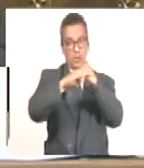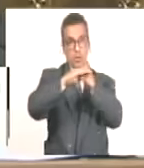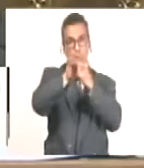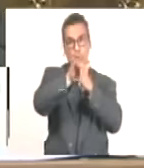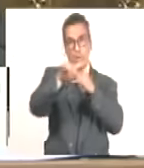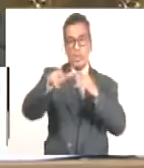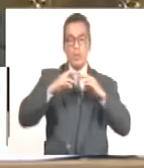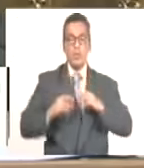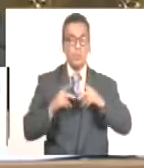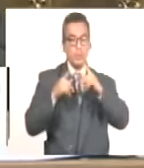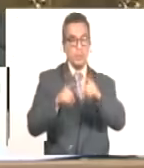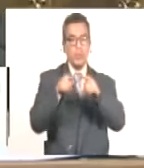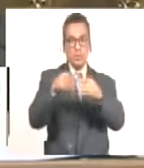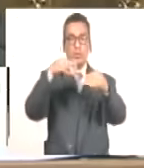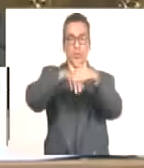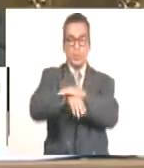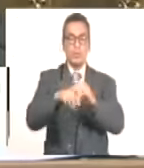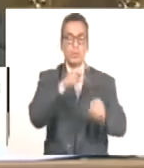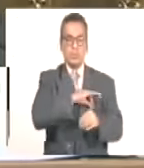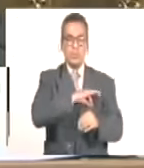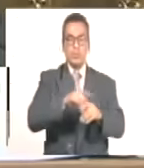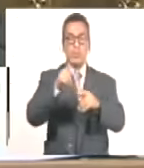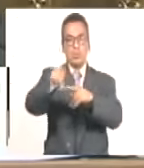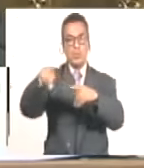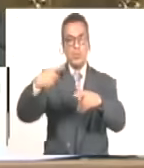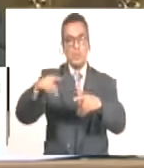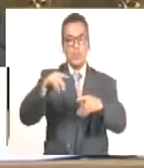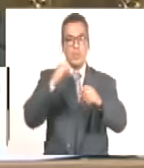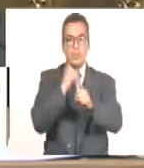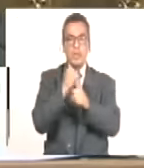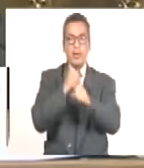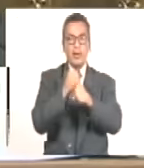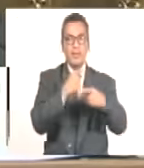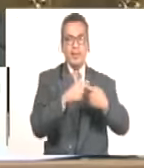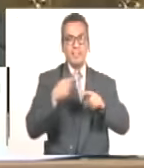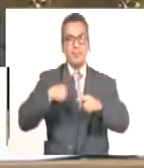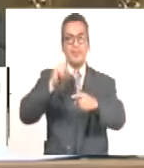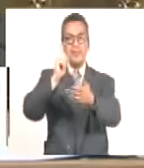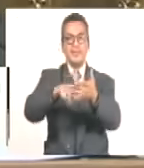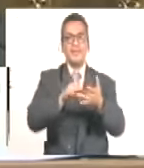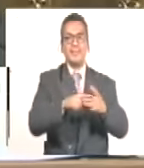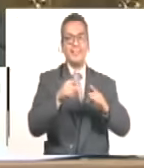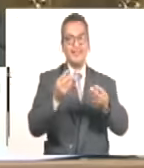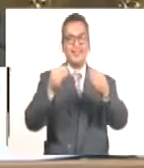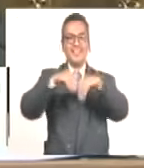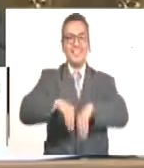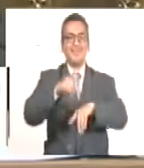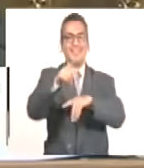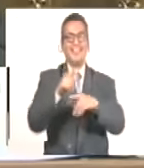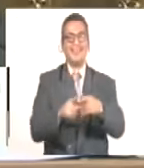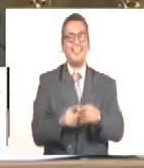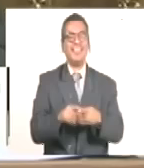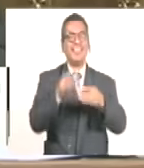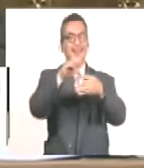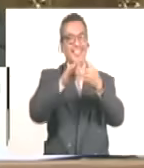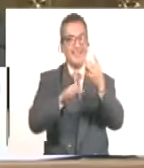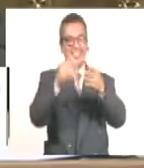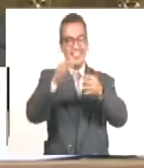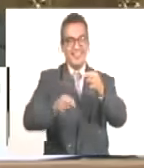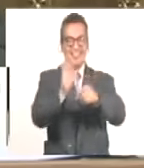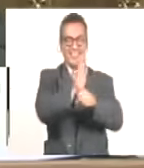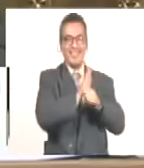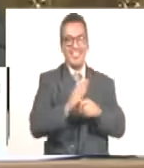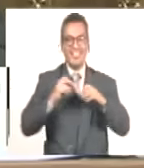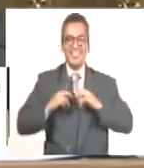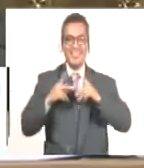de oportunidades, la inclusión social, el derecho al trabajo, a las condiciones laborales satisfactorias de acuerdo con sus particularidades, la seguridad social,